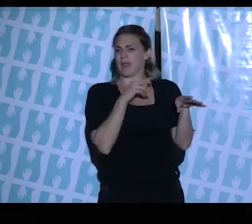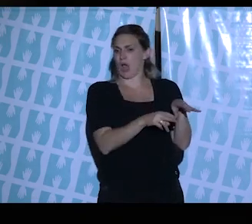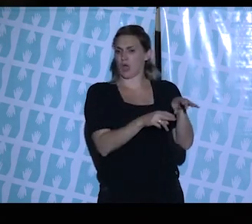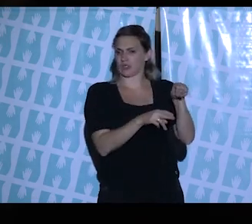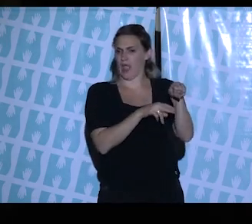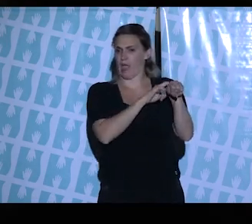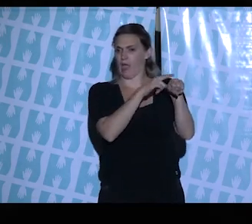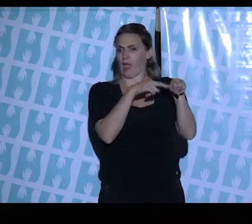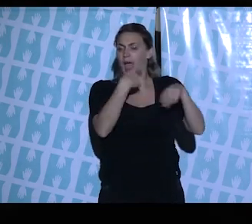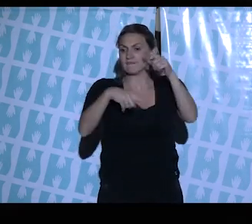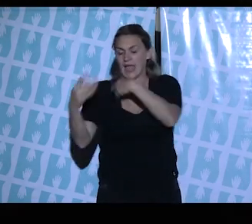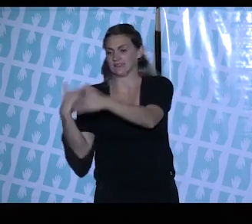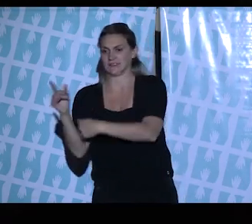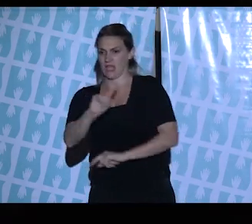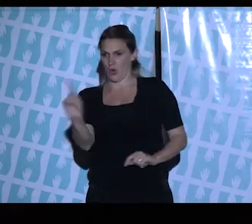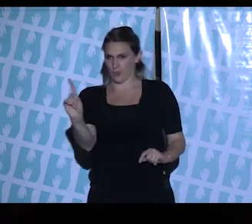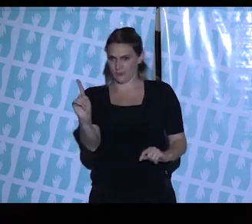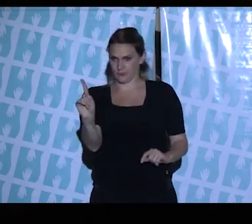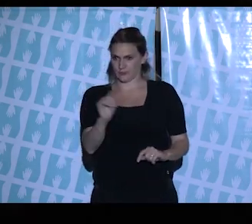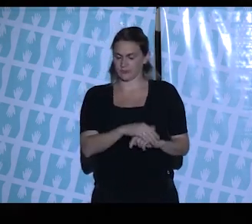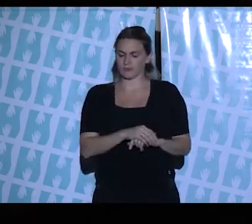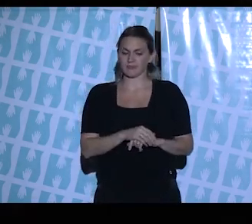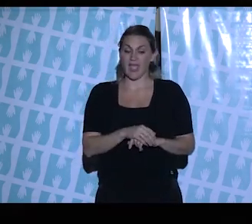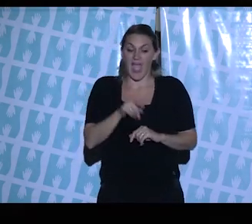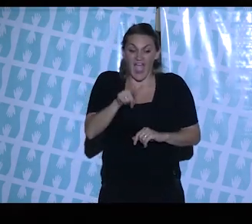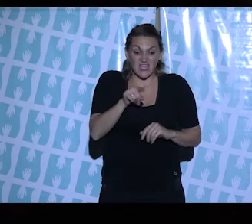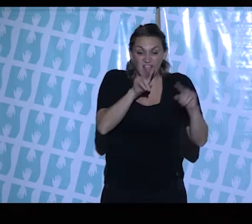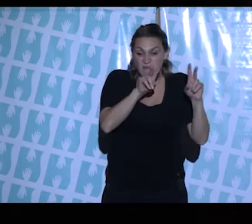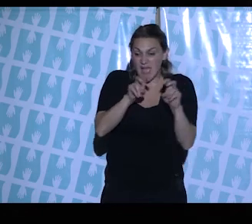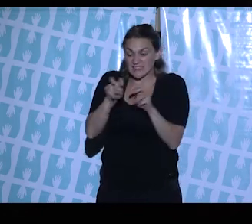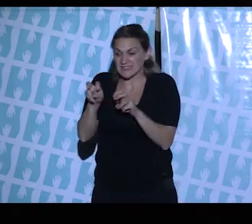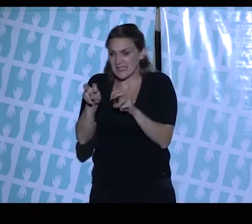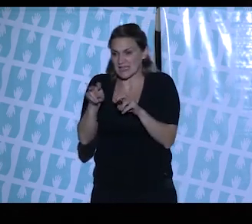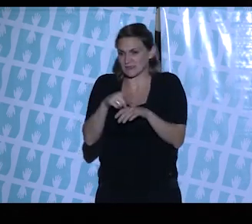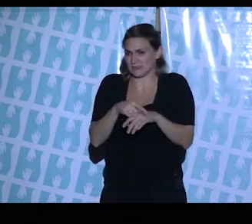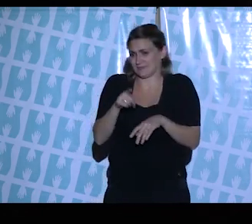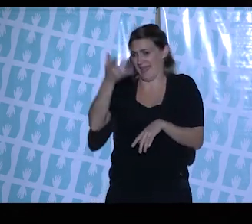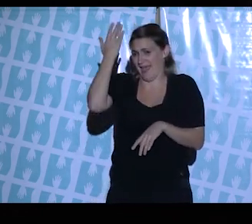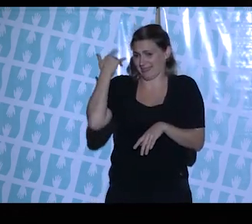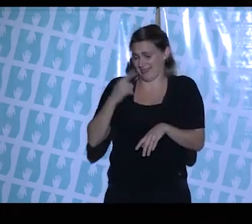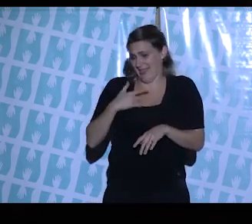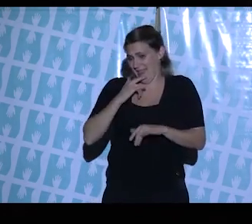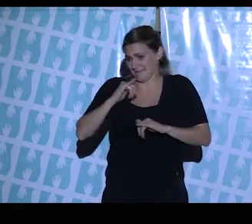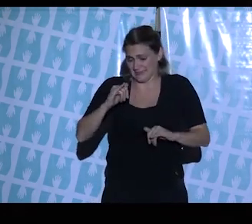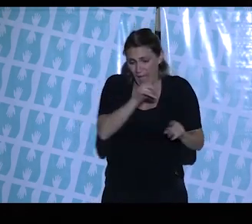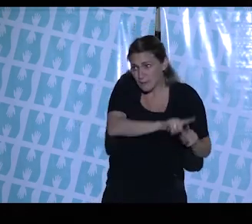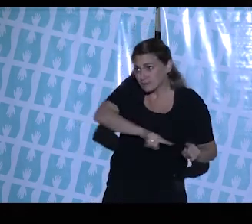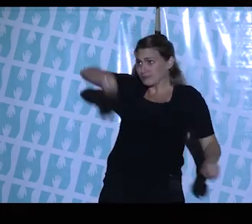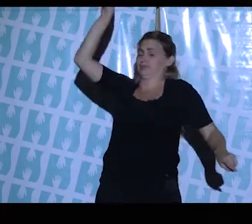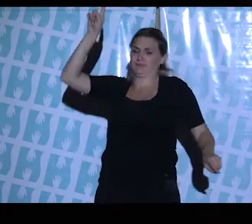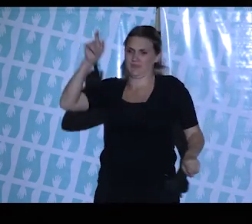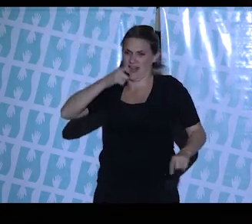un campo que está creciendo, como les dije antes, a nivel exponencial. Y como